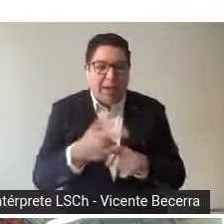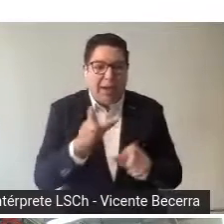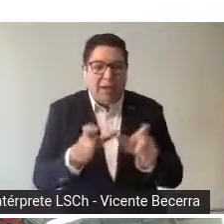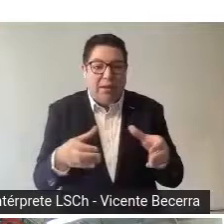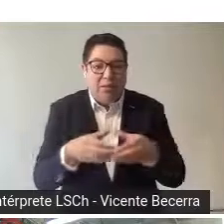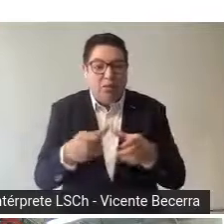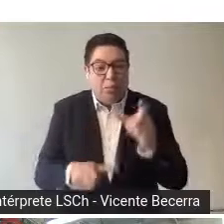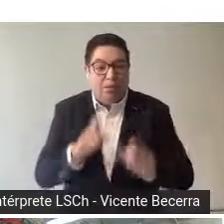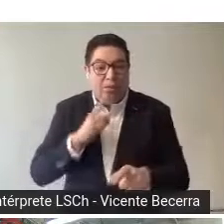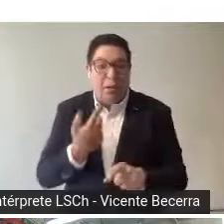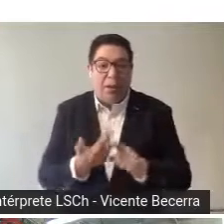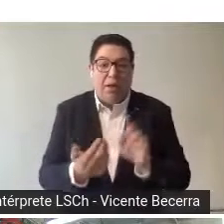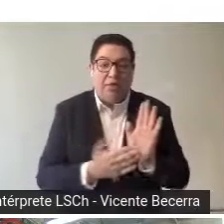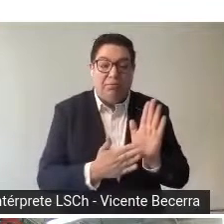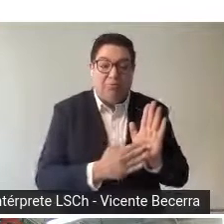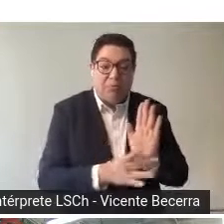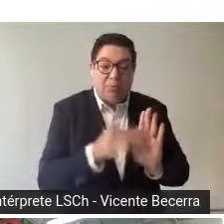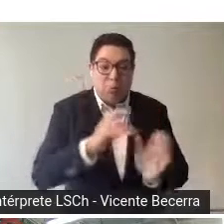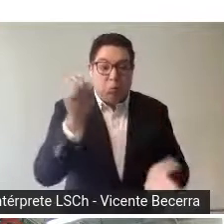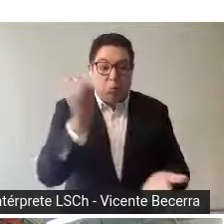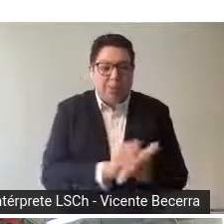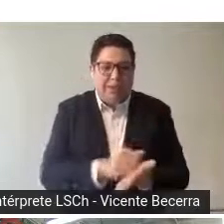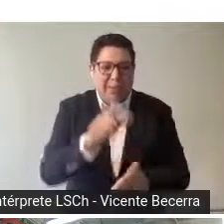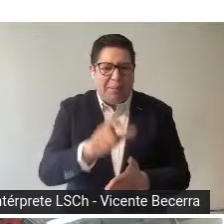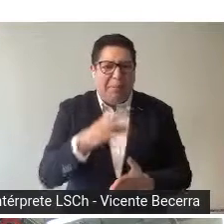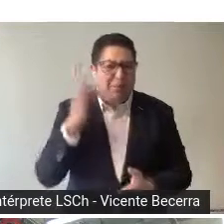convencional constituyente en que reclamaba